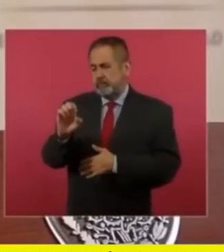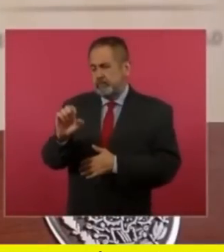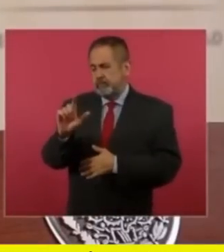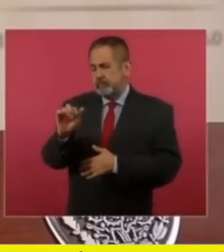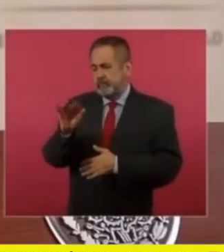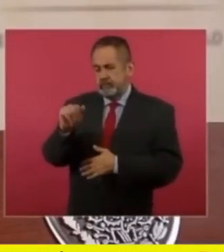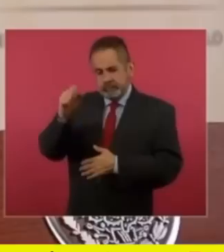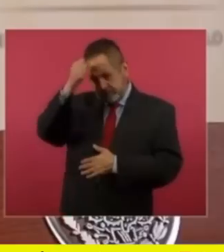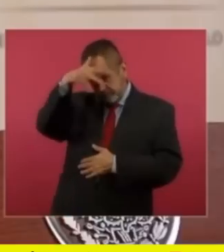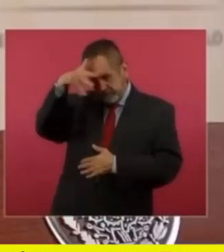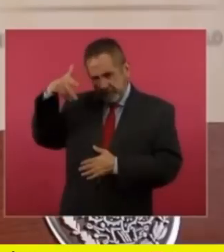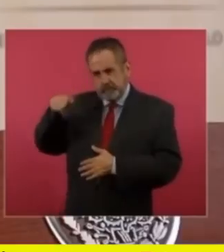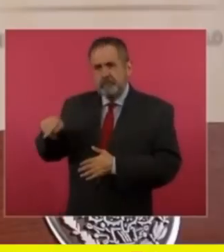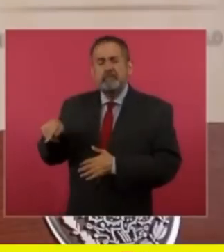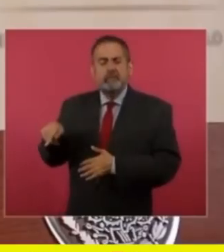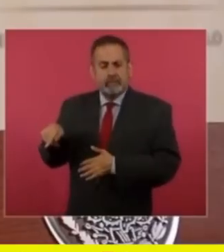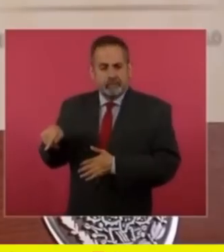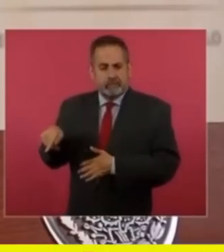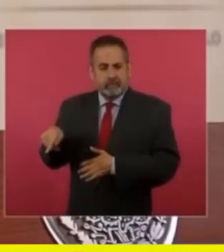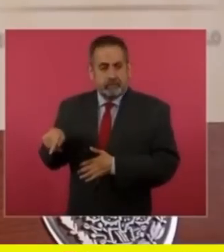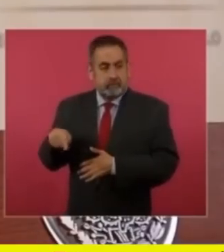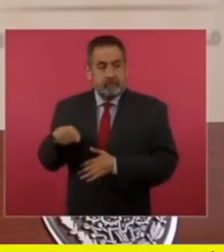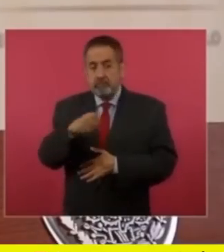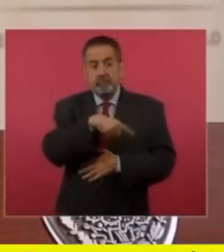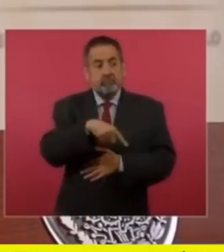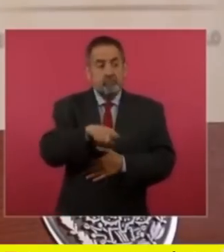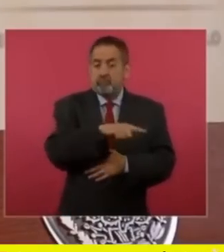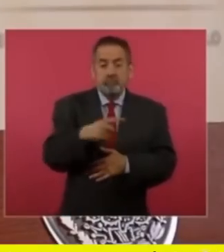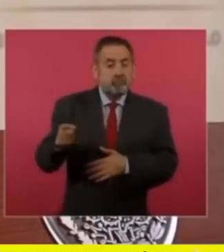Delfina, por eso no la querían ahí.